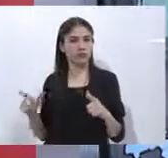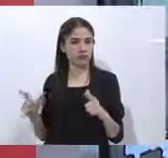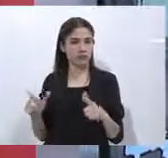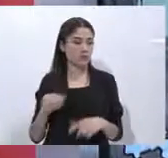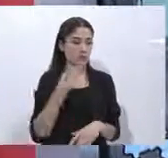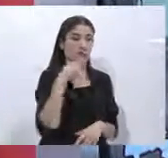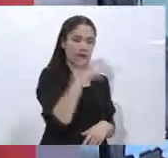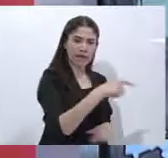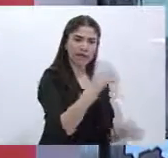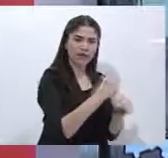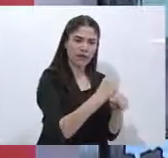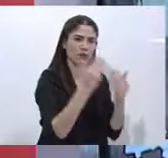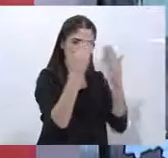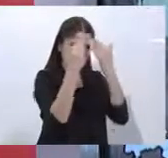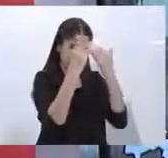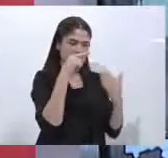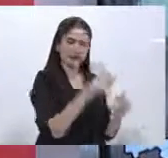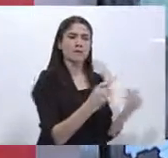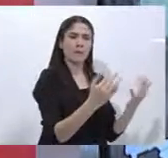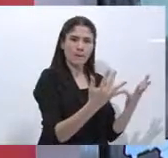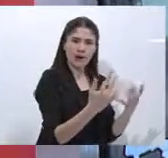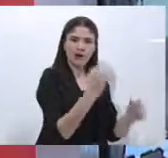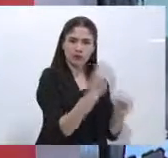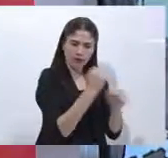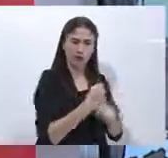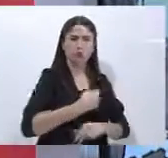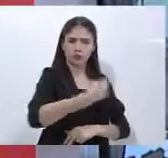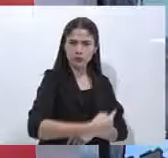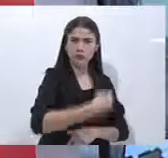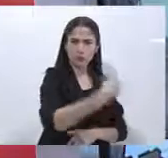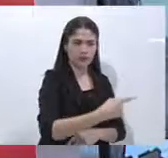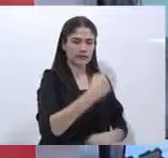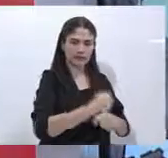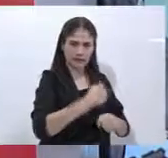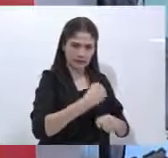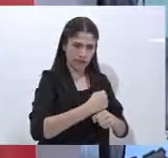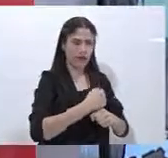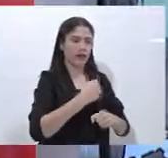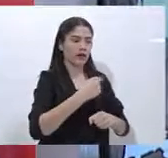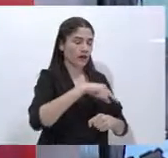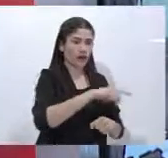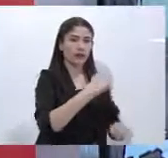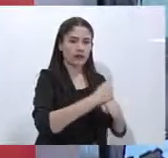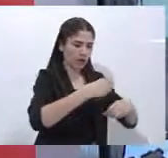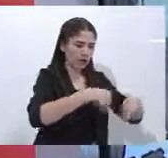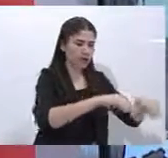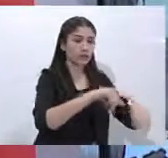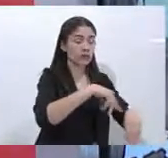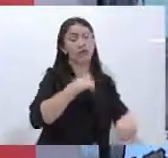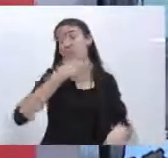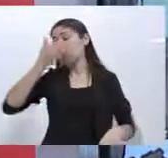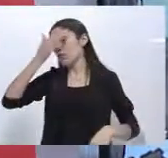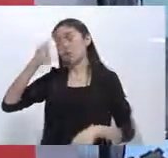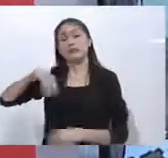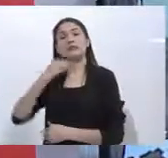por lo tanto tenemos que apoyarle a ese productor que el que está sacrificando hacia nosotros no sabemos mucha gente no